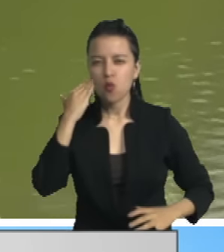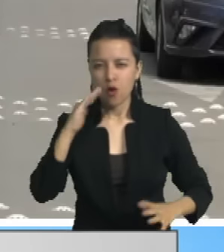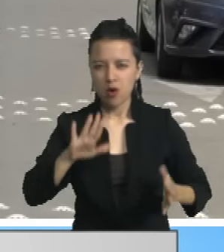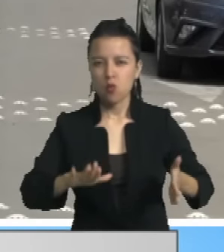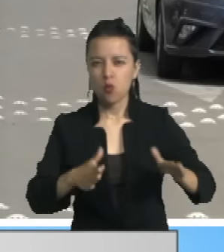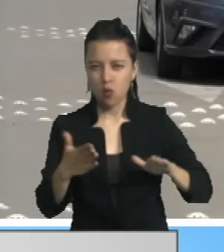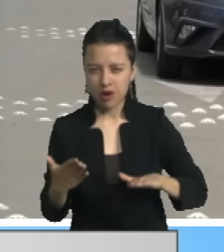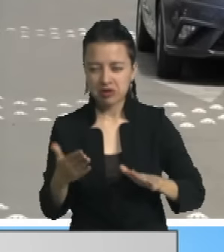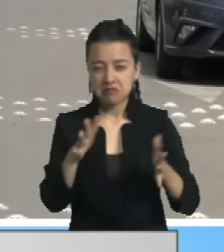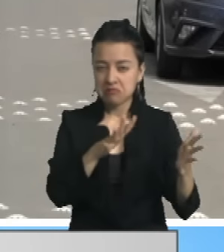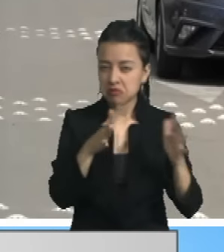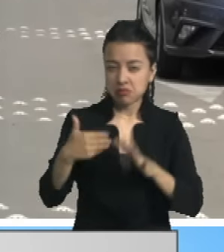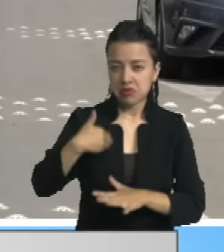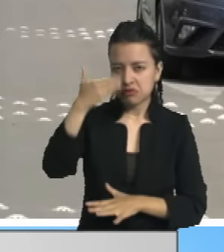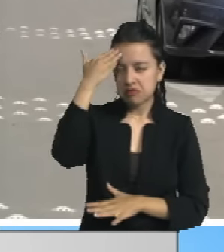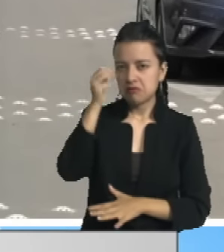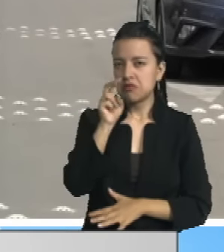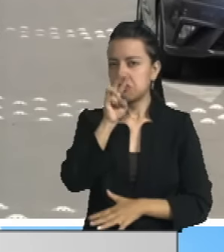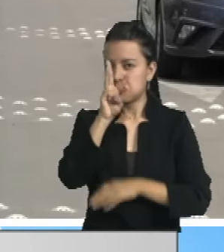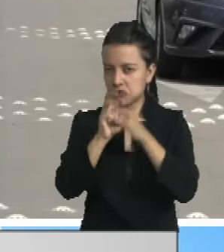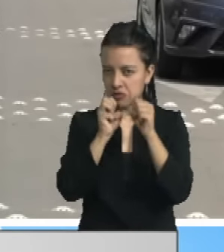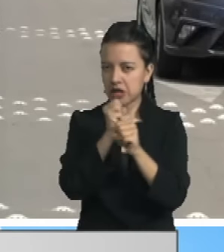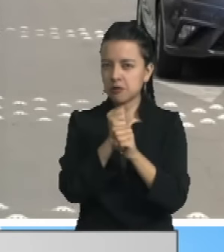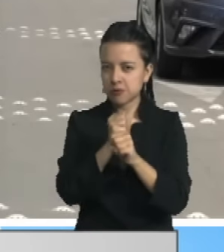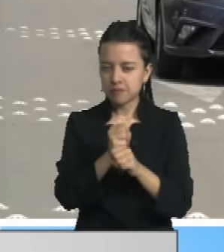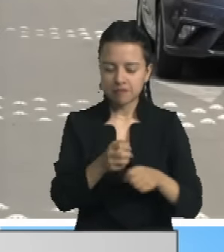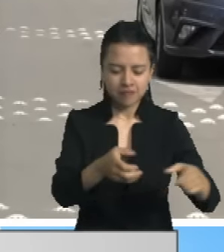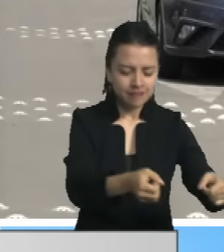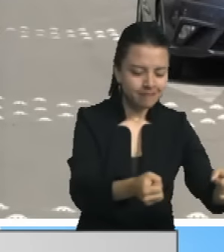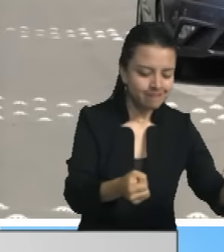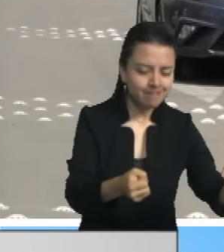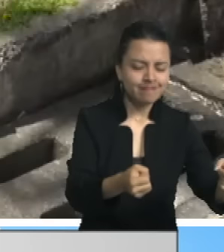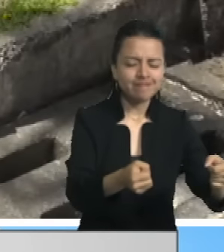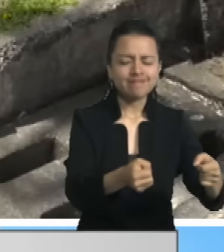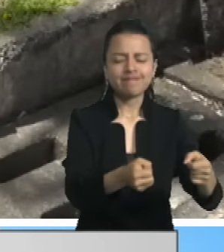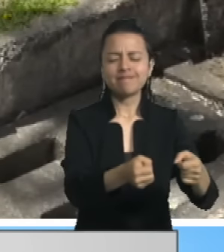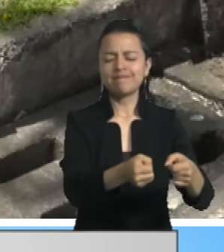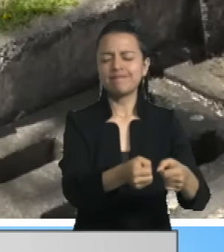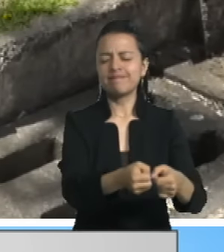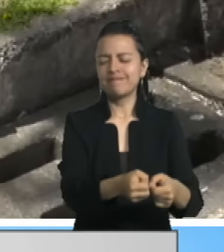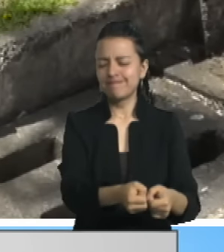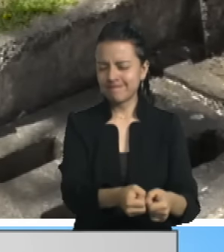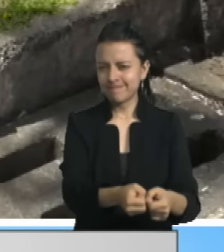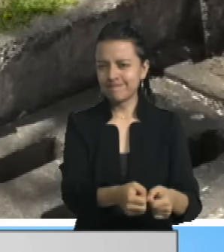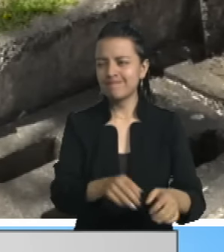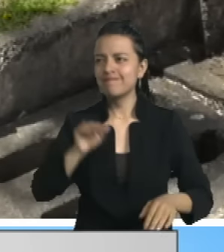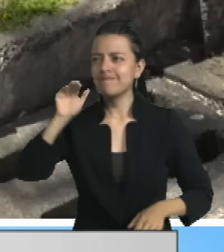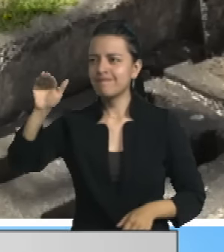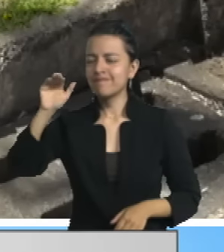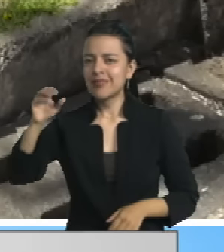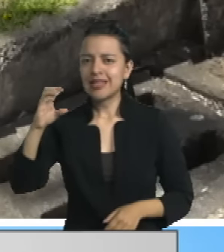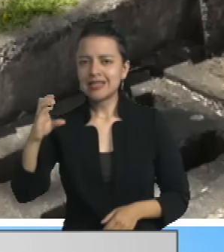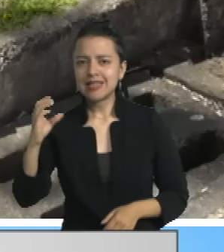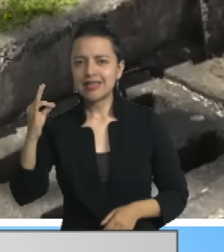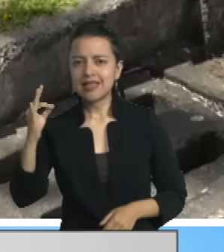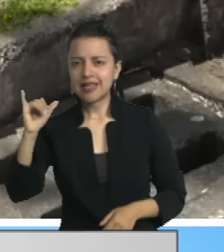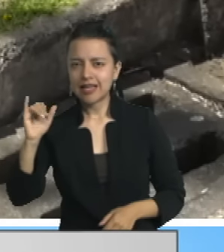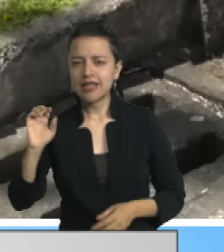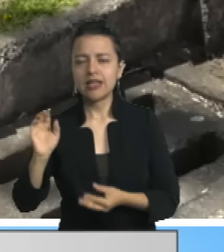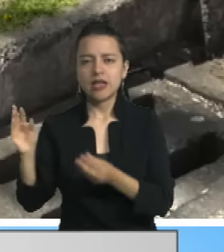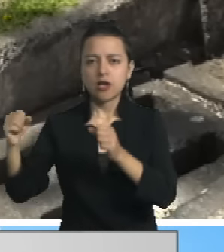de una mujer de aproximadamente 28 años un hecho lamentable que ya asumió la seccional de investigación criminal